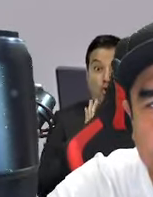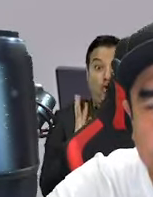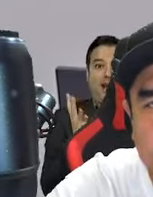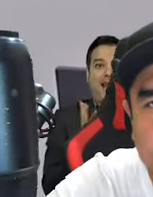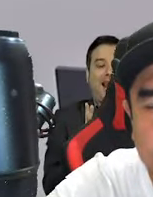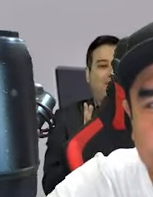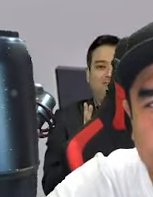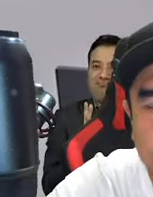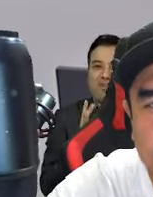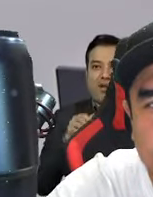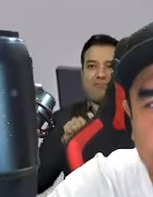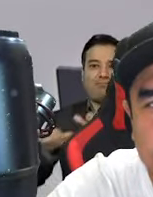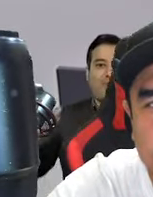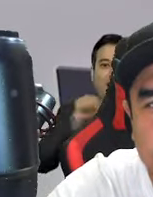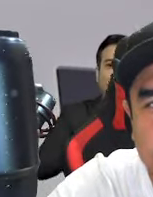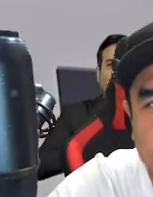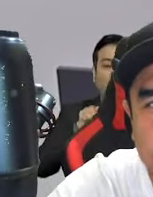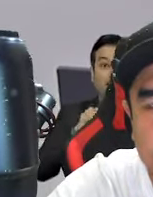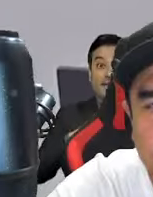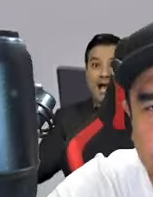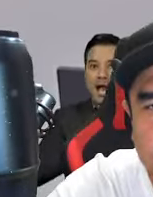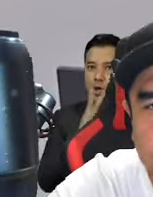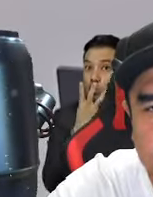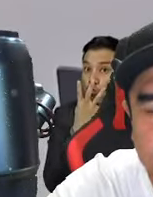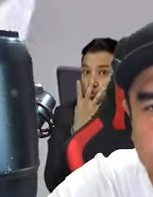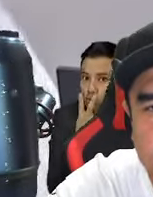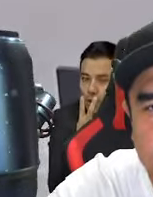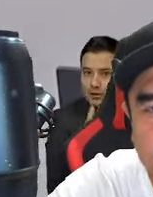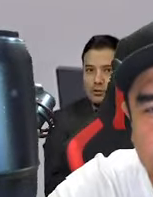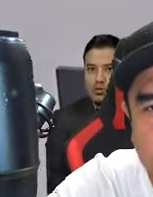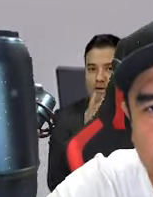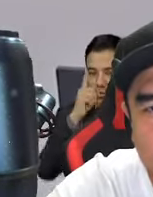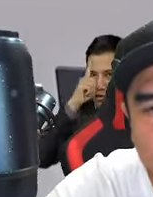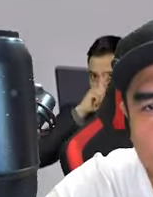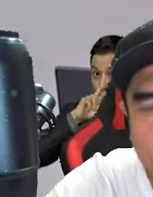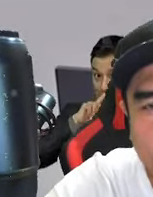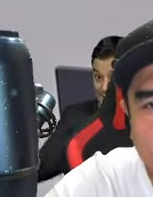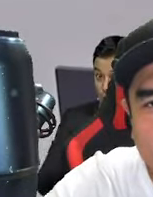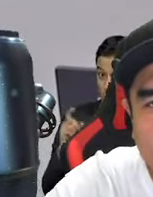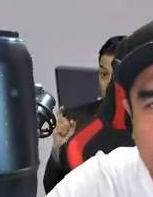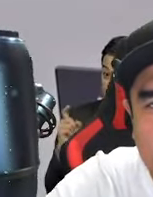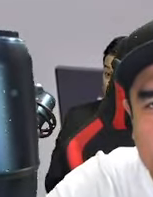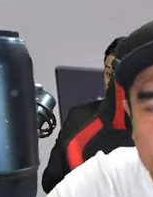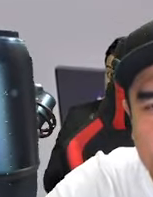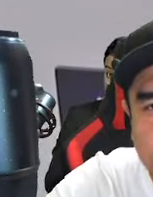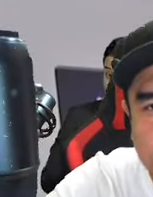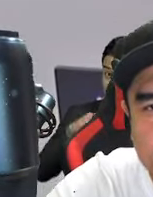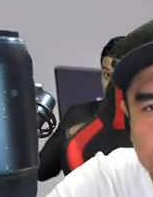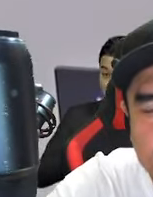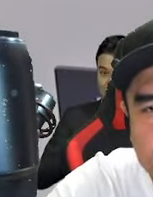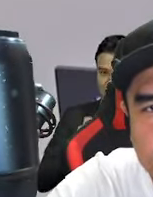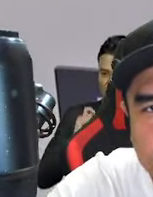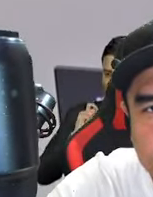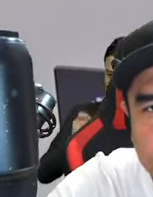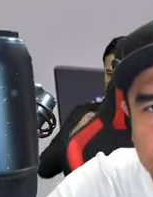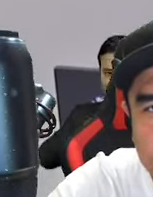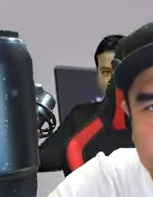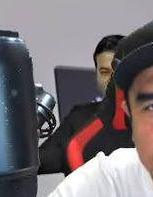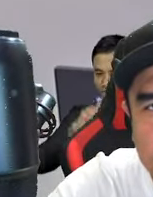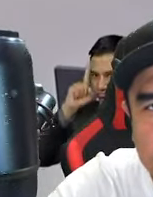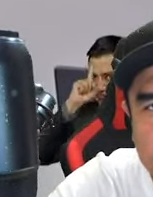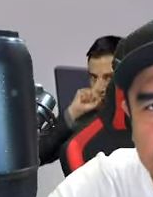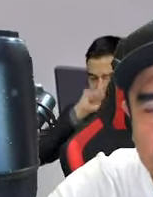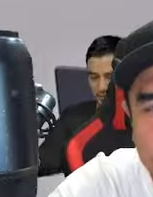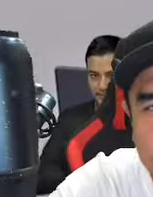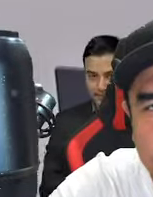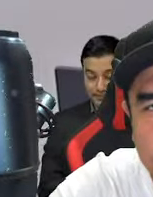estuvo caracterizado por la llegada de 4 nuevas consejerías al máximo órgano de dirección institucional.